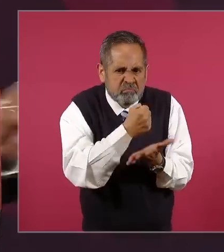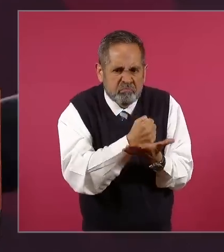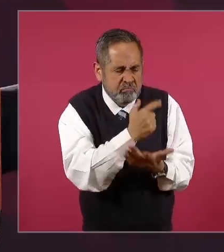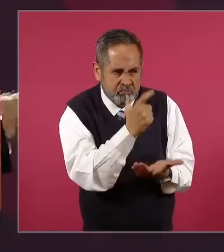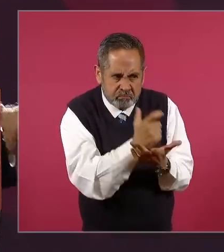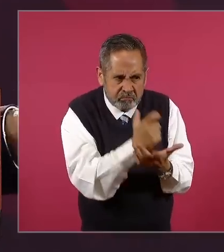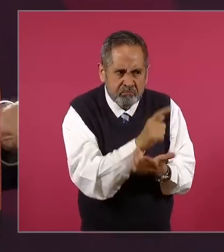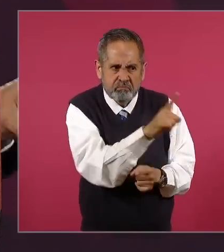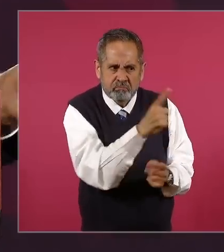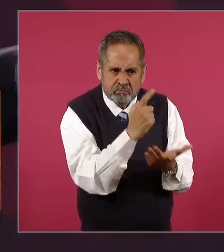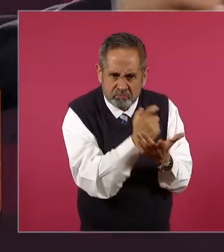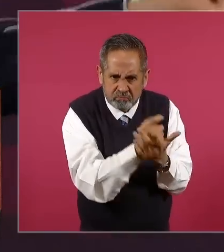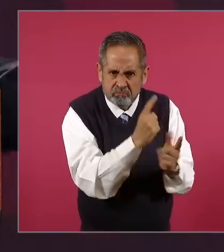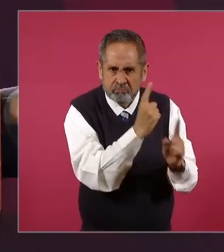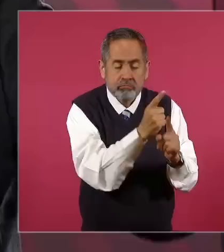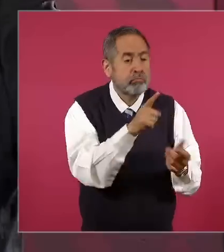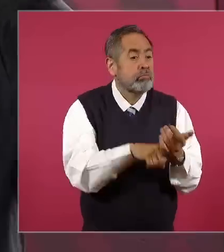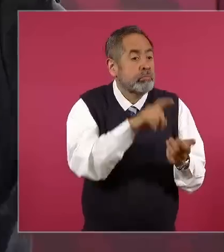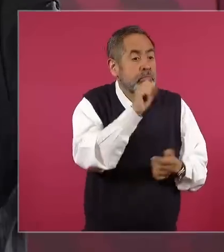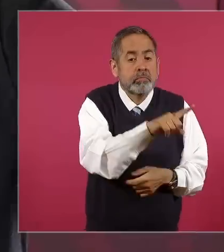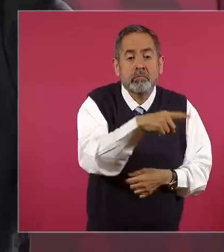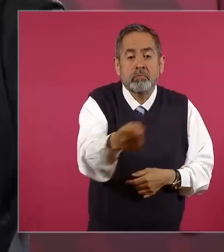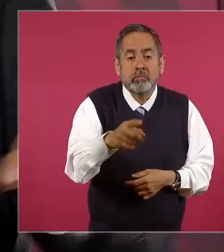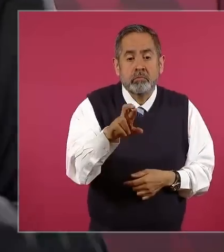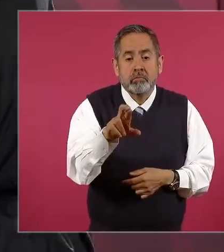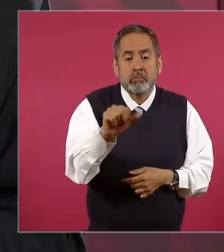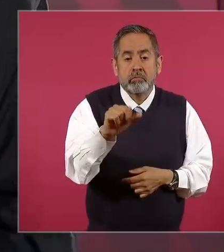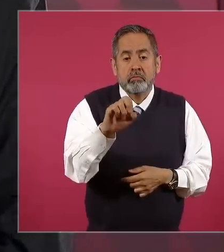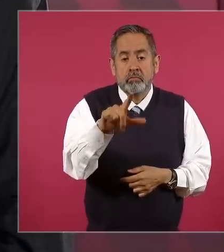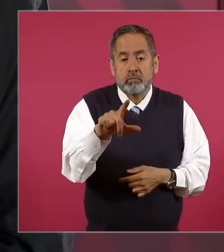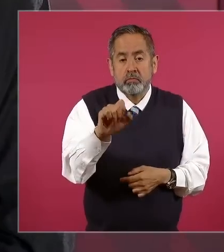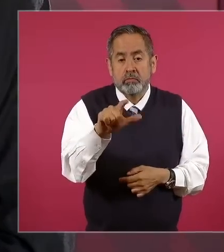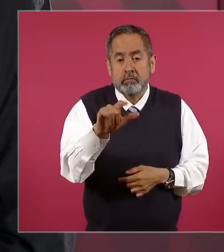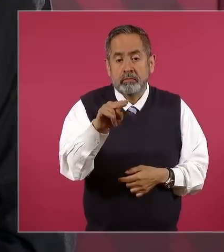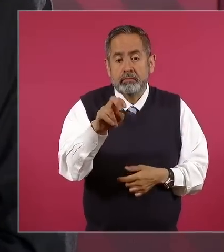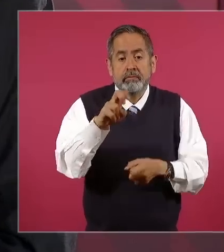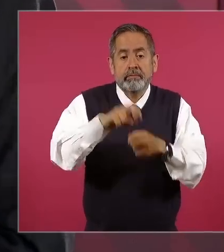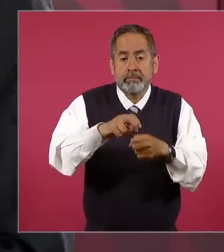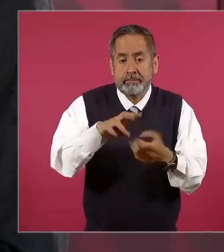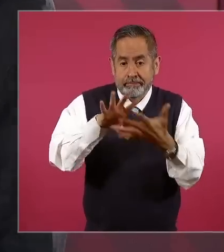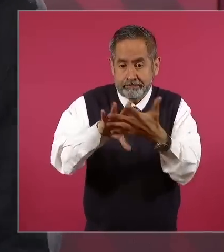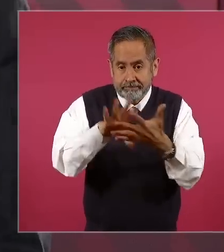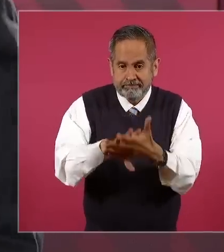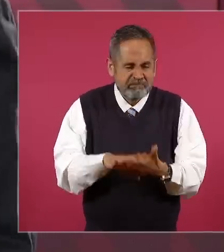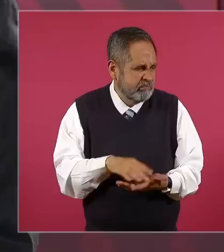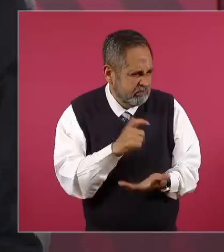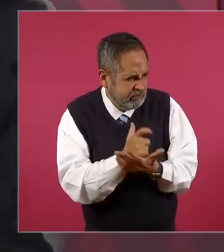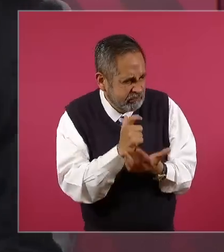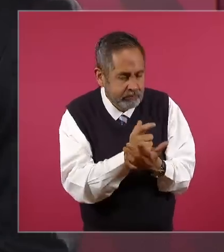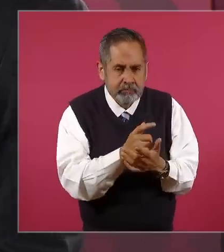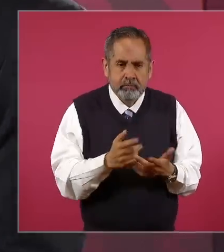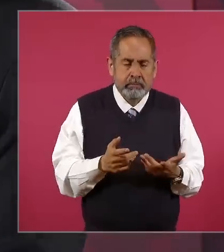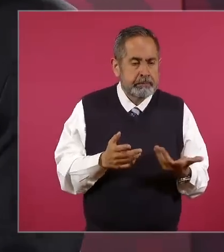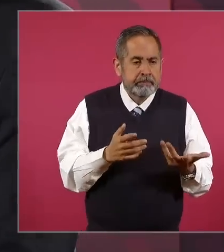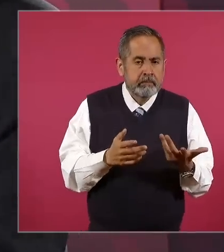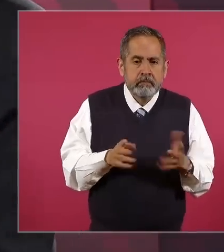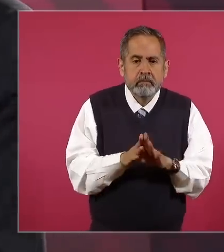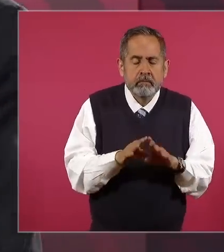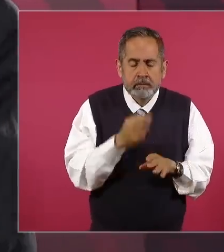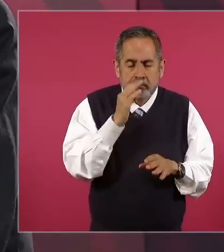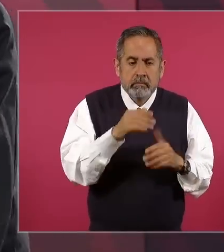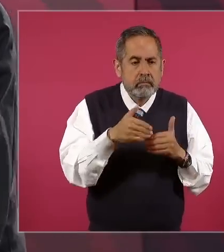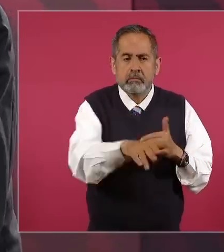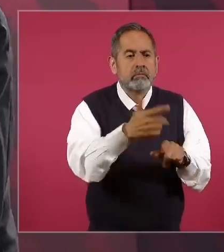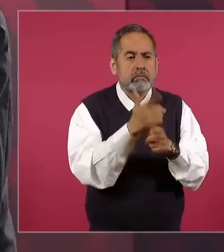cuando estaba Raúl Salinas en la cárcel. ¿Y cómo liberan a Raúl